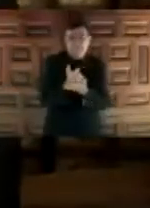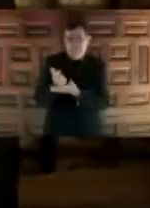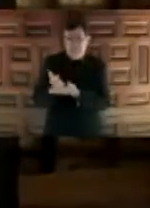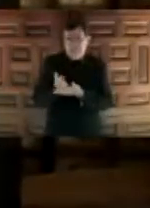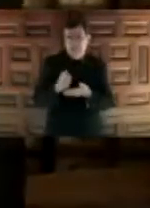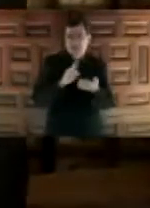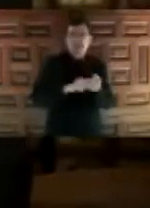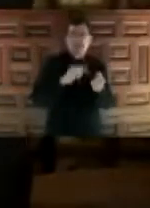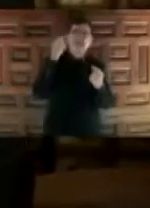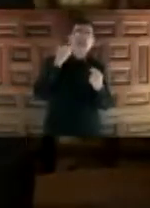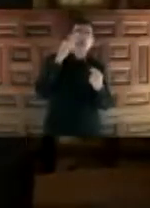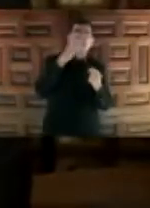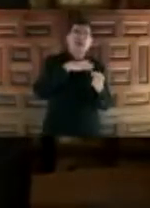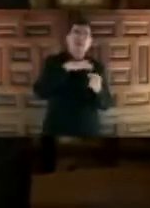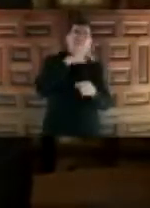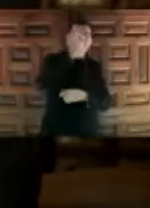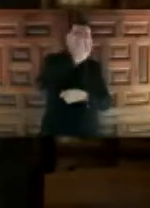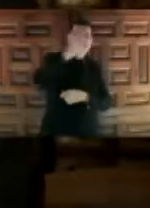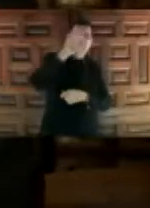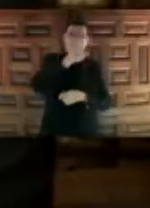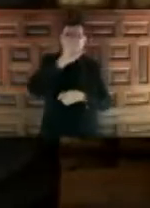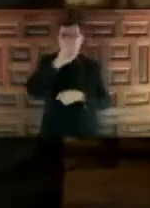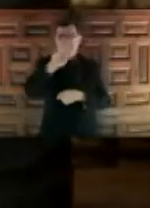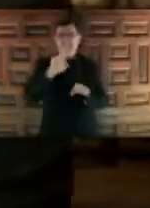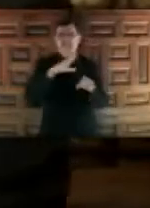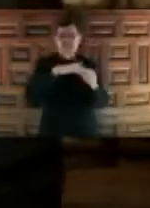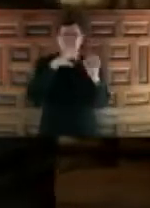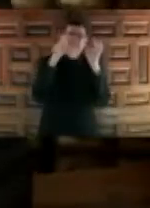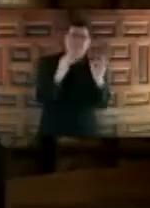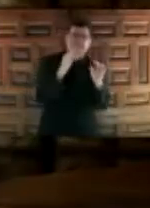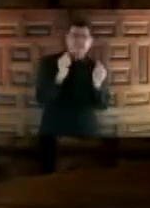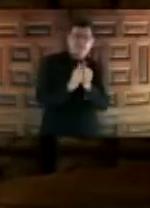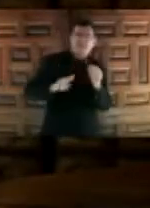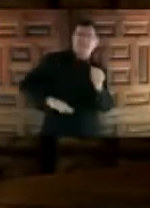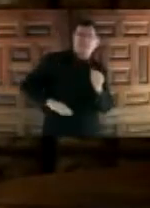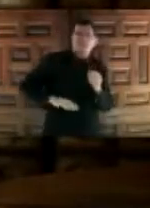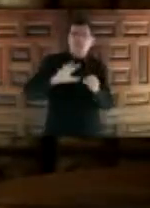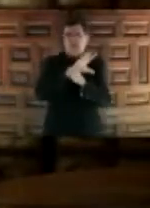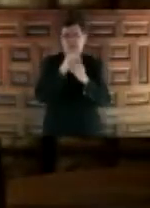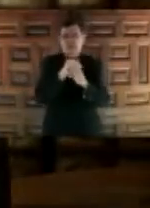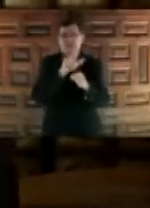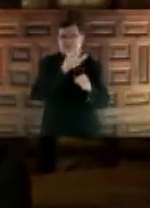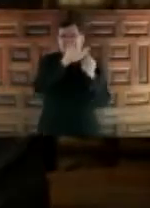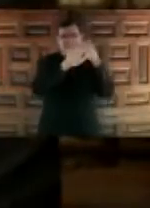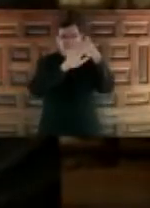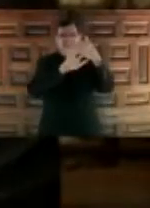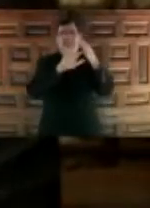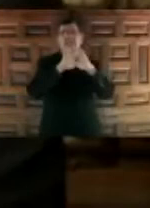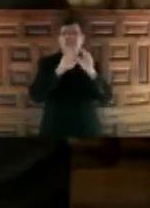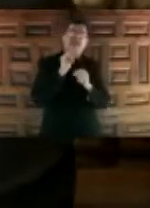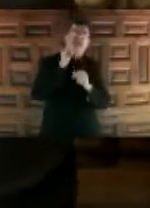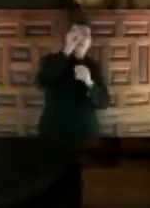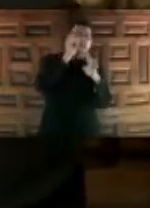quienes viajan en clase premier con todas las condiciones y beneficios de participar, digamos hasta